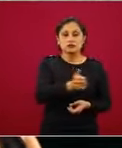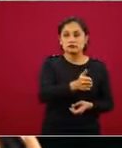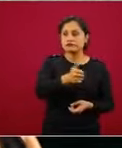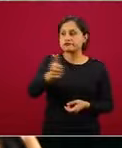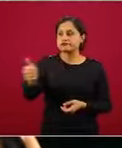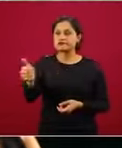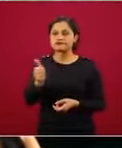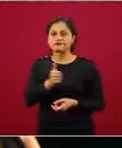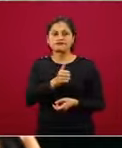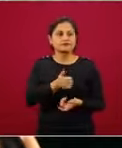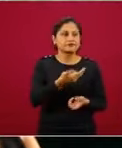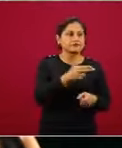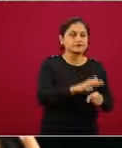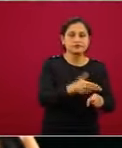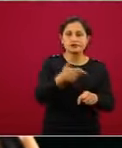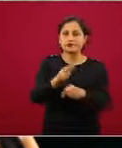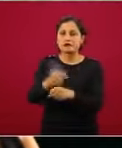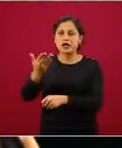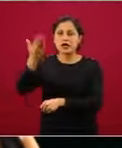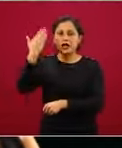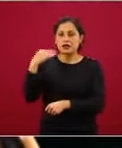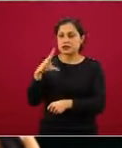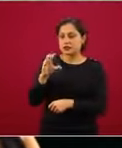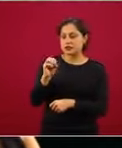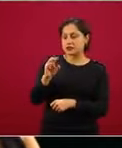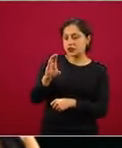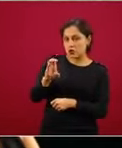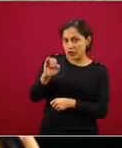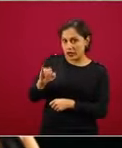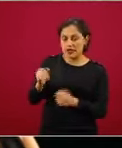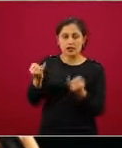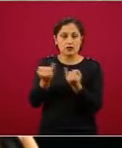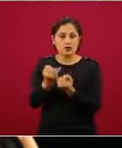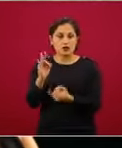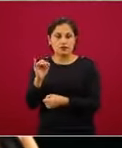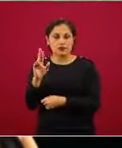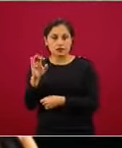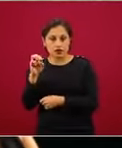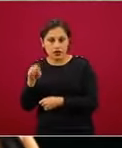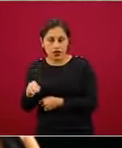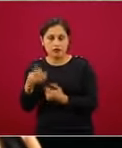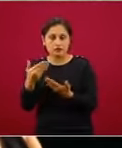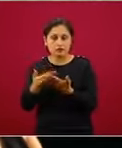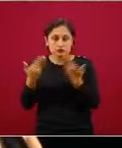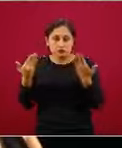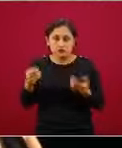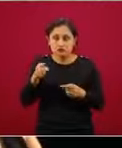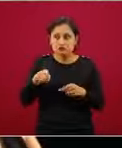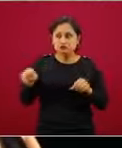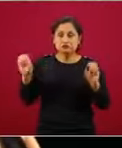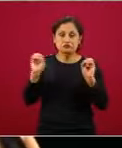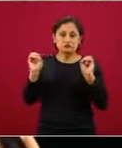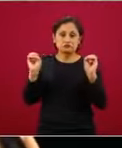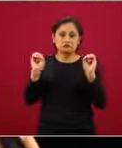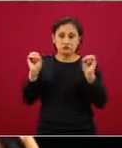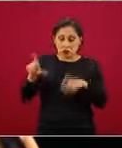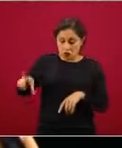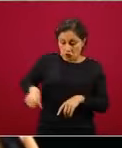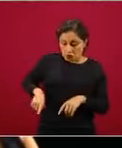otro, donde se atendían en el COI, similar al FUCAM, pues ahora resulta que ellos dicen que no, que el gobierno nunca